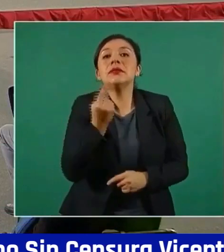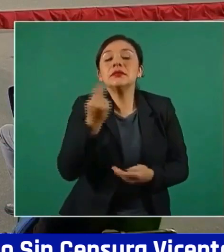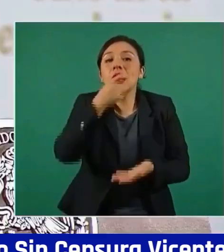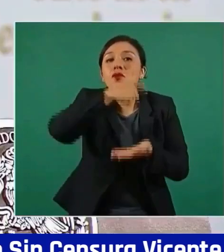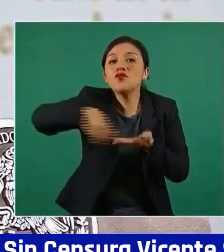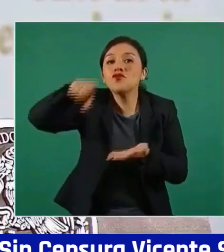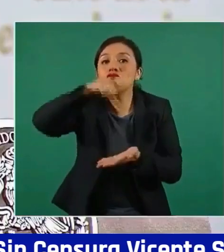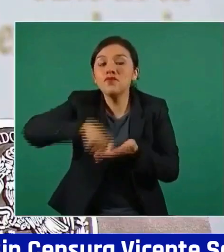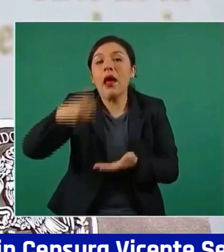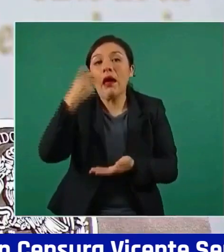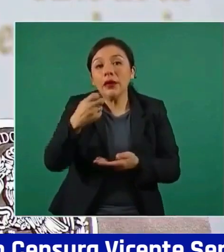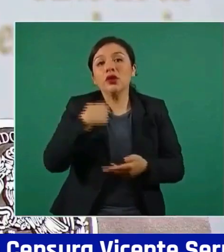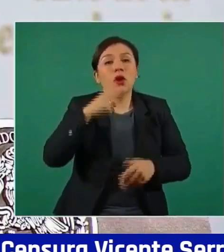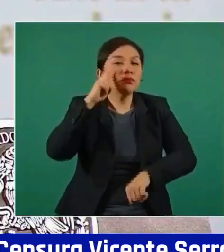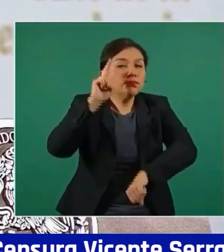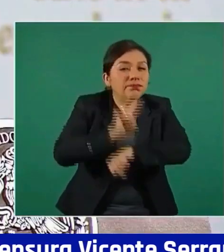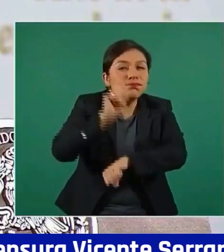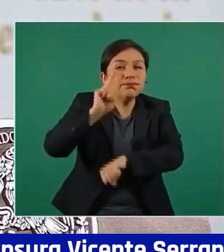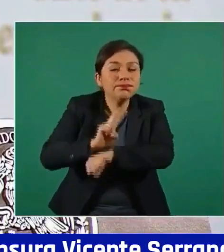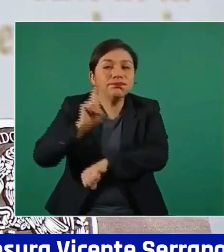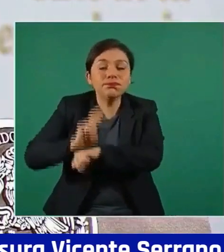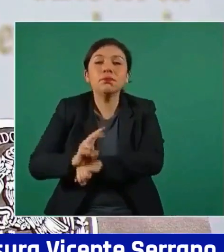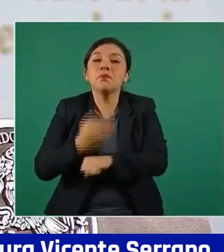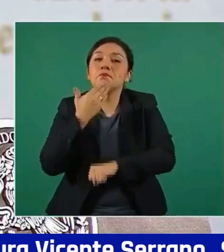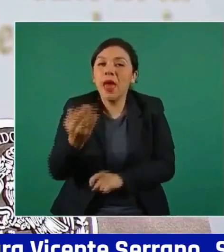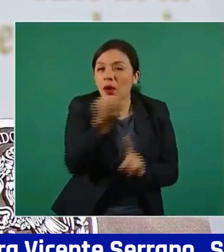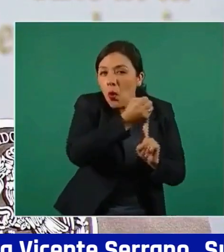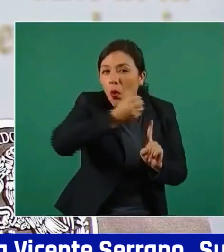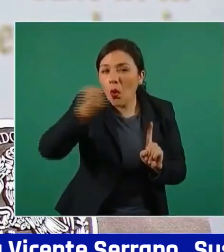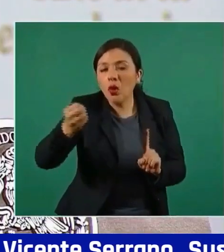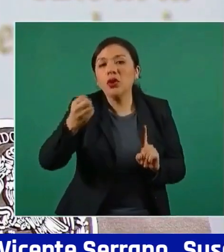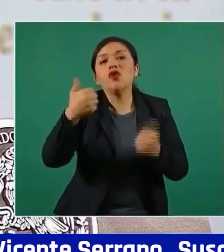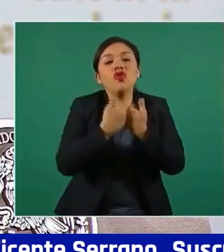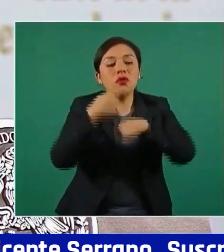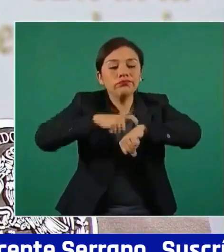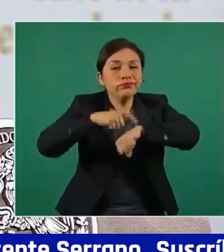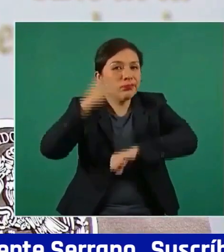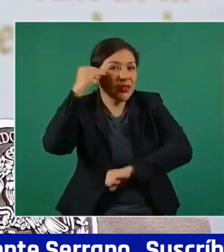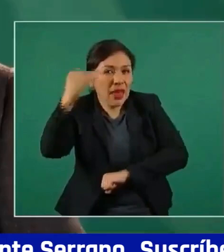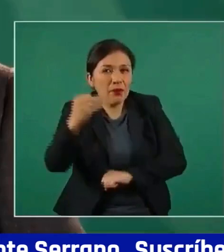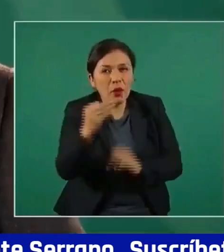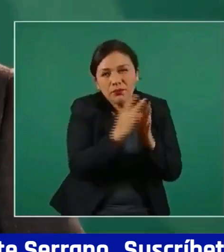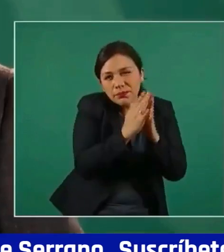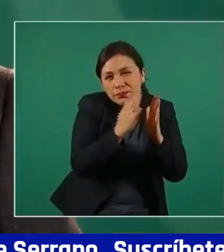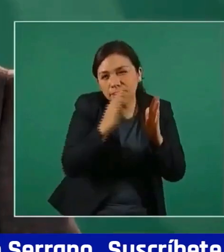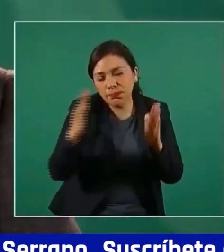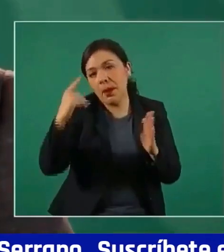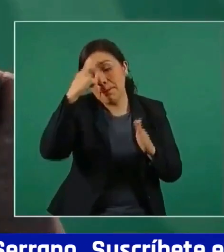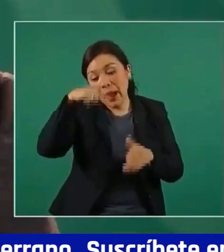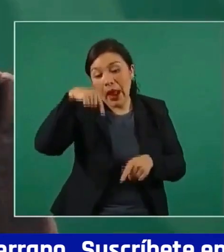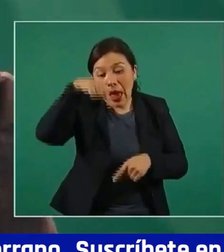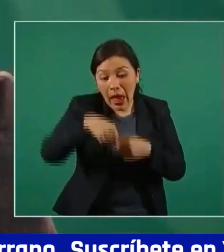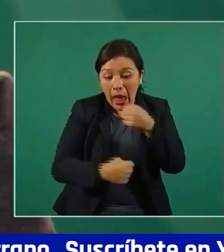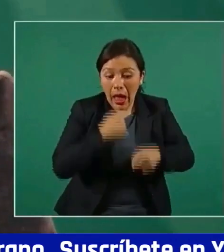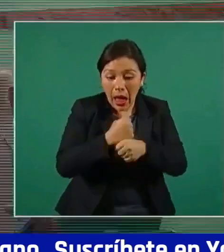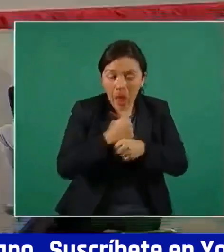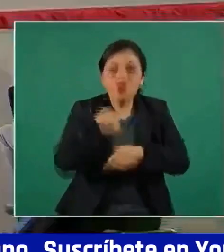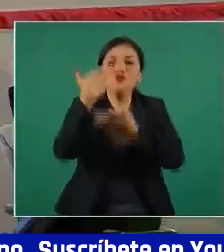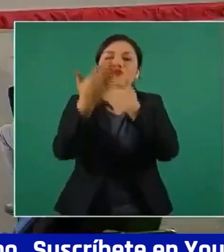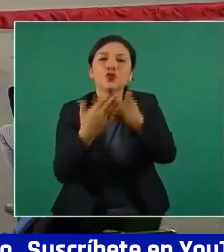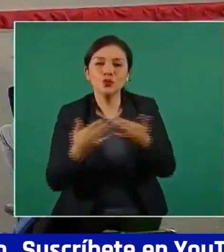meticulosa y se está cumpliendo con eso en tiempo, sin desabasto de aquí al próximo año. Muchas